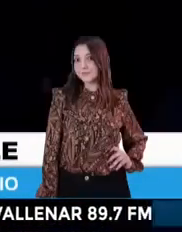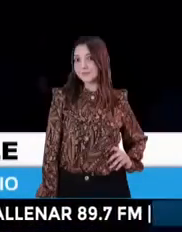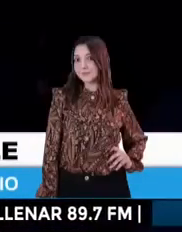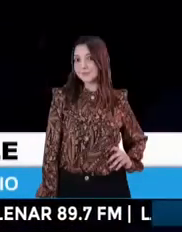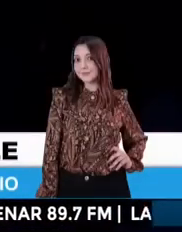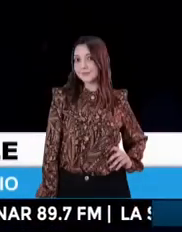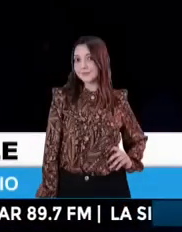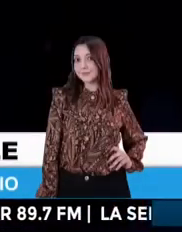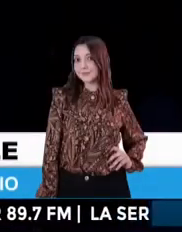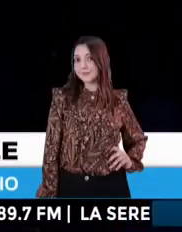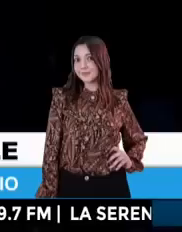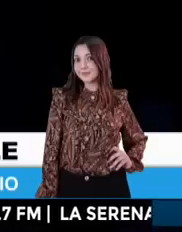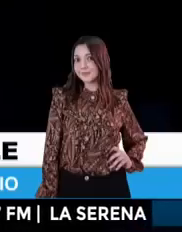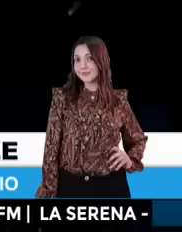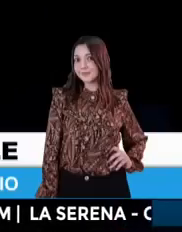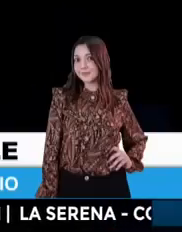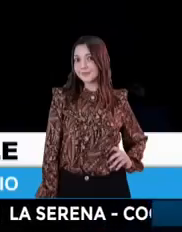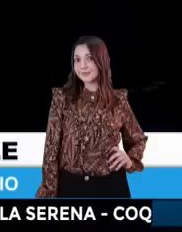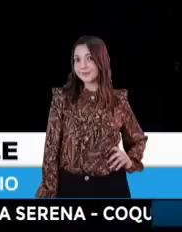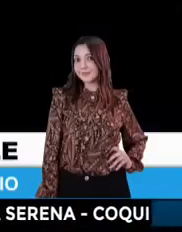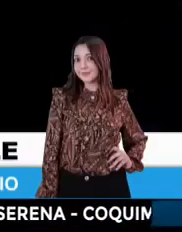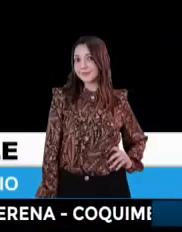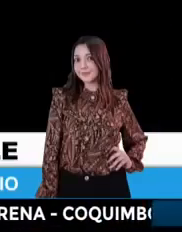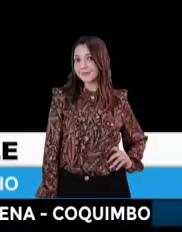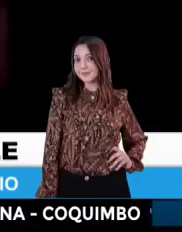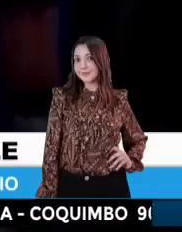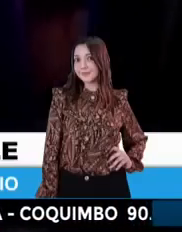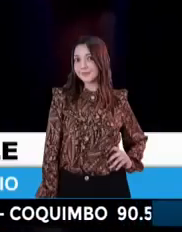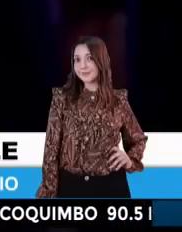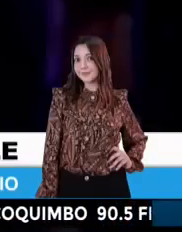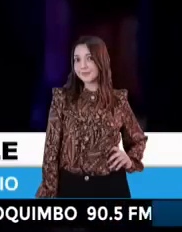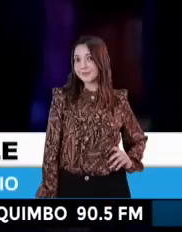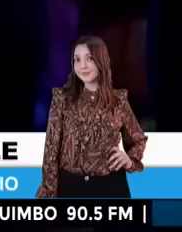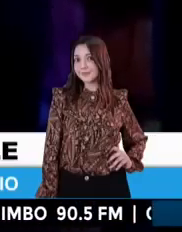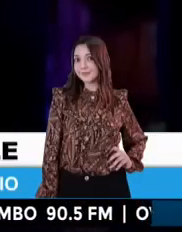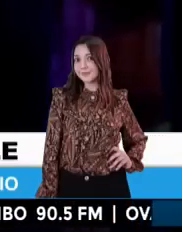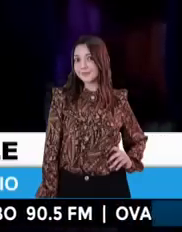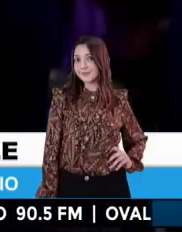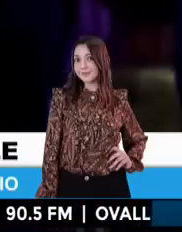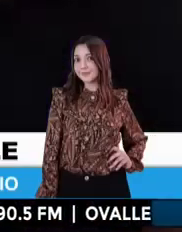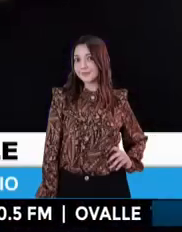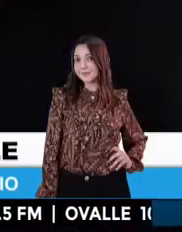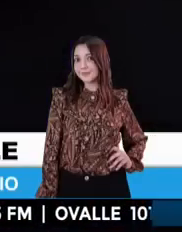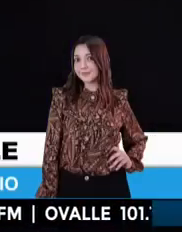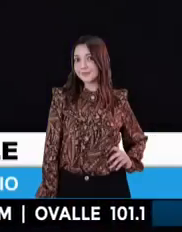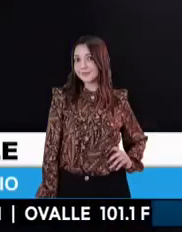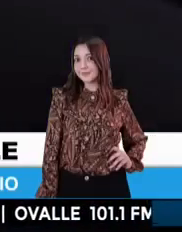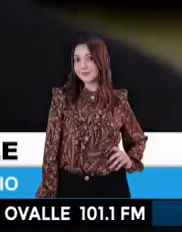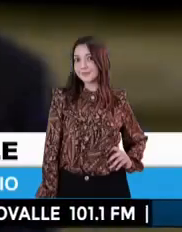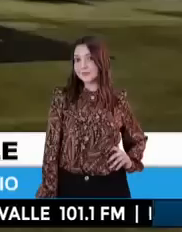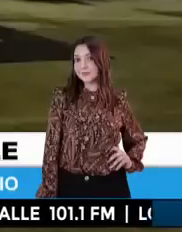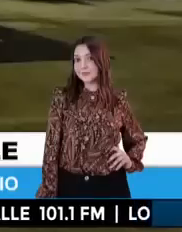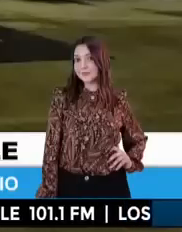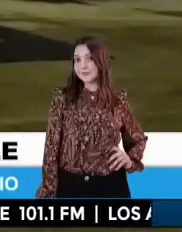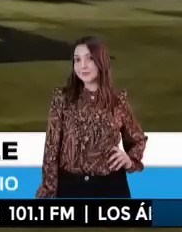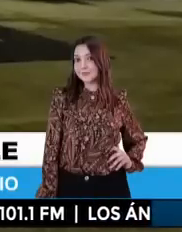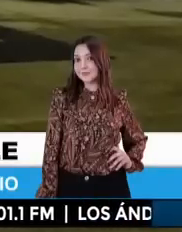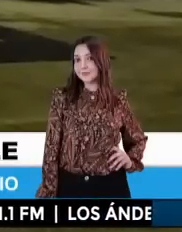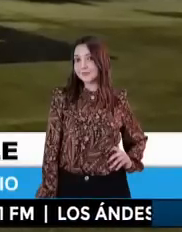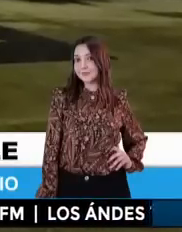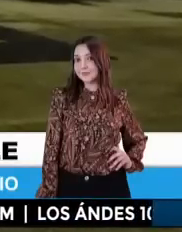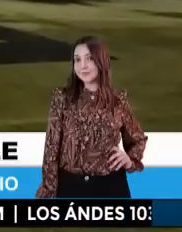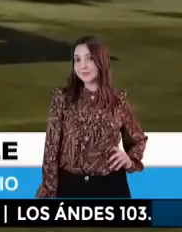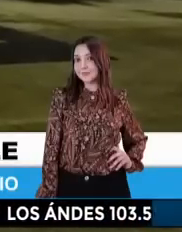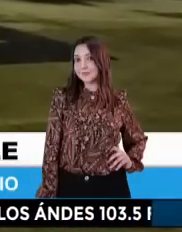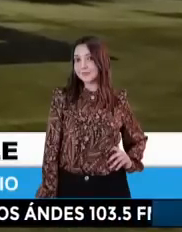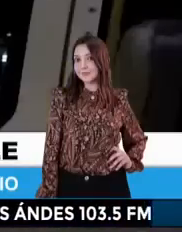Argentina, Alberto Fernández. Vamos a quedar atentos acá en el Palacio Itamaraty, en la Cancillería de Brasil. Daniela, hay que estar atento a ver, Brasil es un